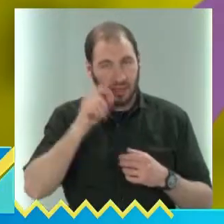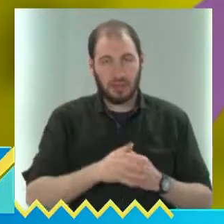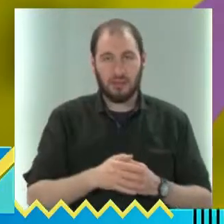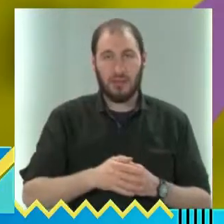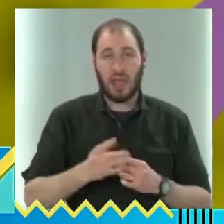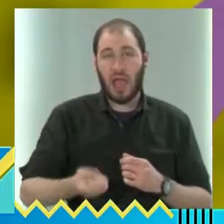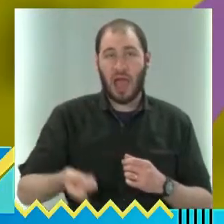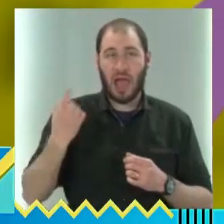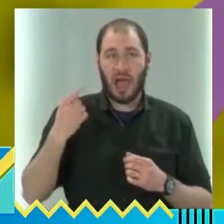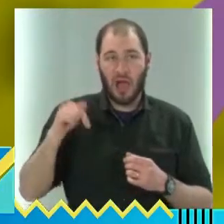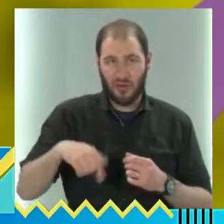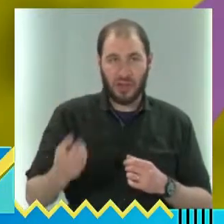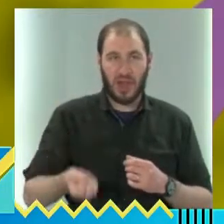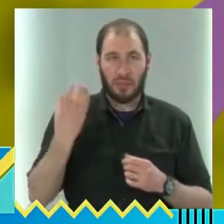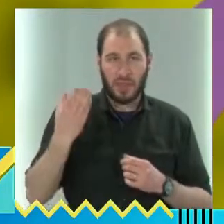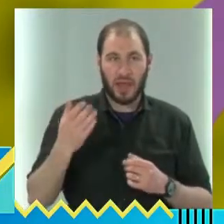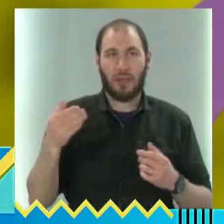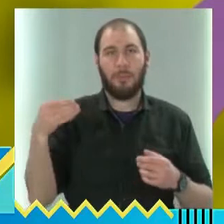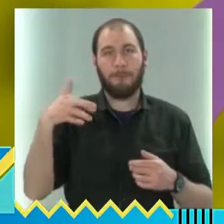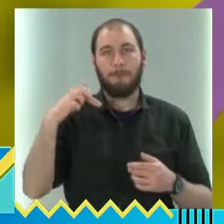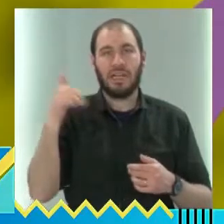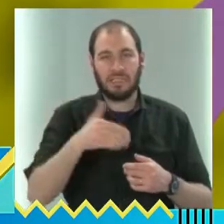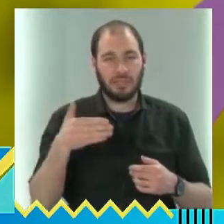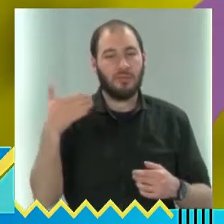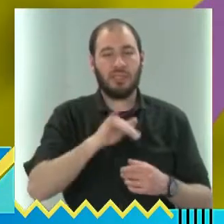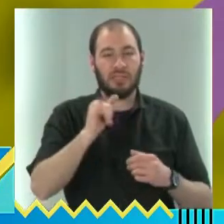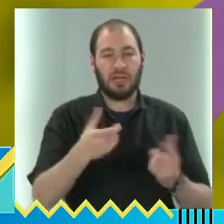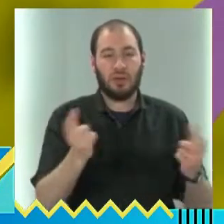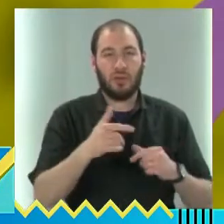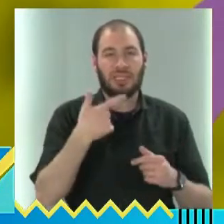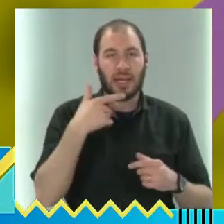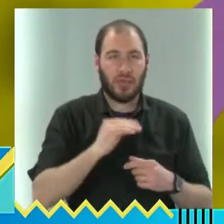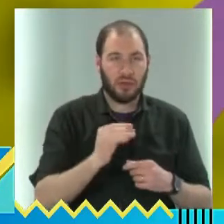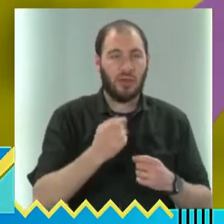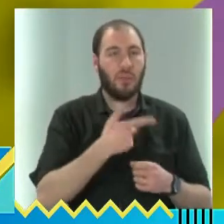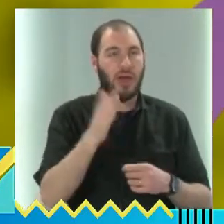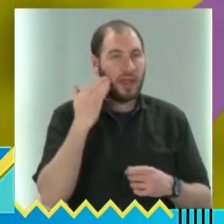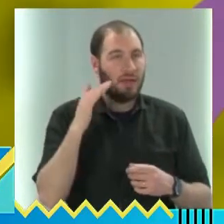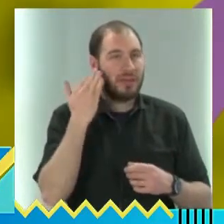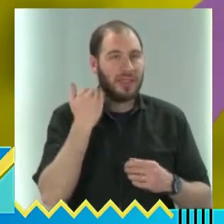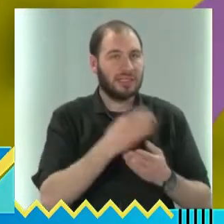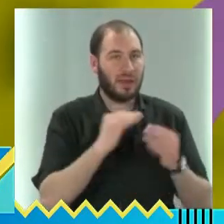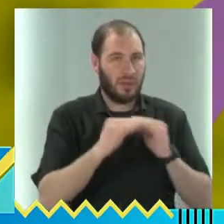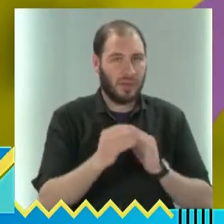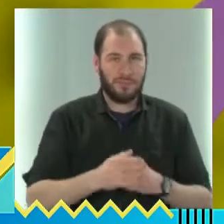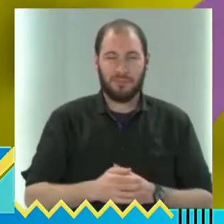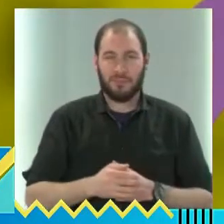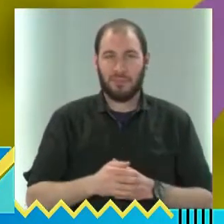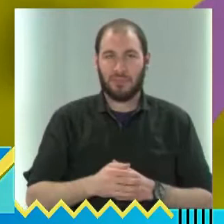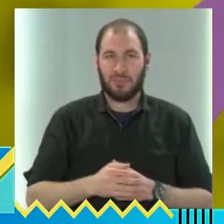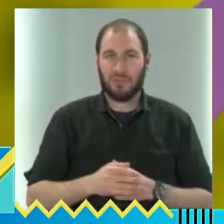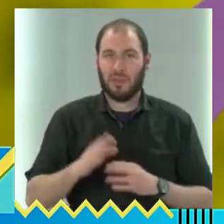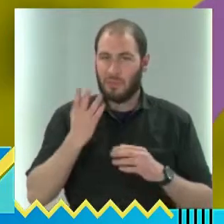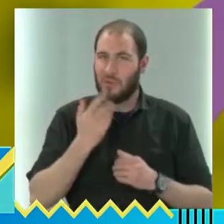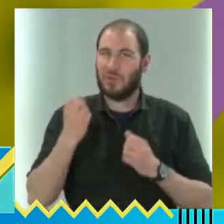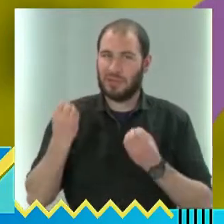que esta mañana dio el quórum para poder sesionar en la Cámara de Senadores. Héctor, buenas tardes. Fernando Oviedo te saluda. Mucho gusto,